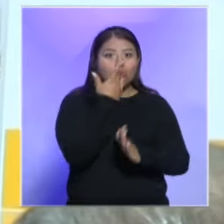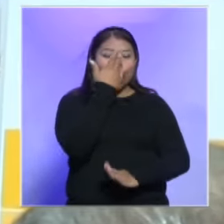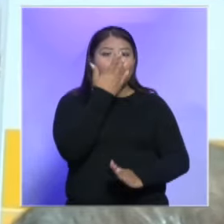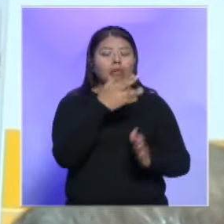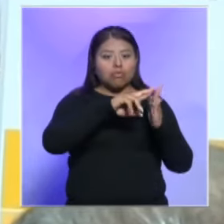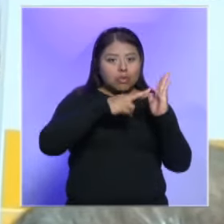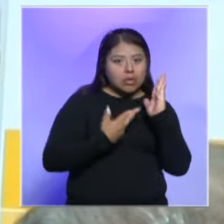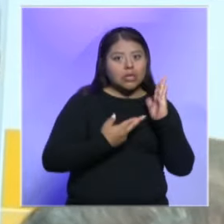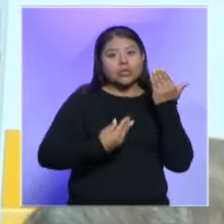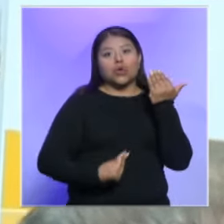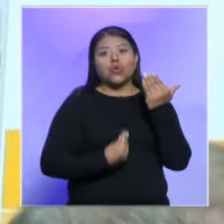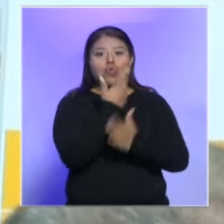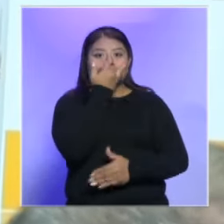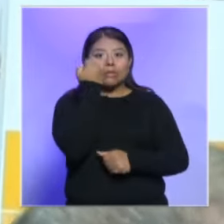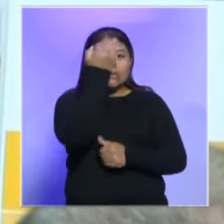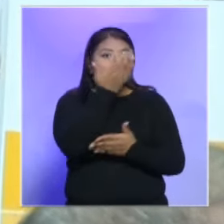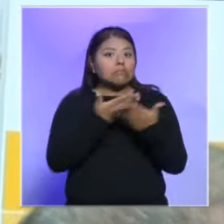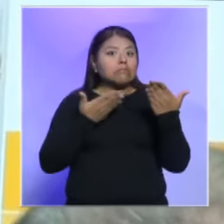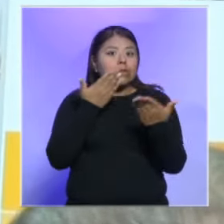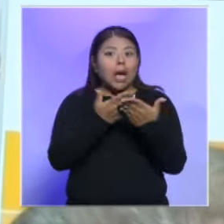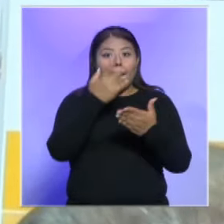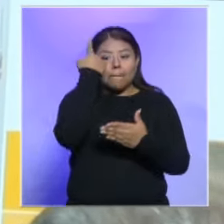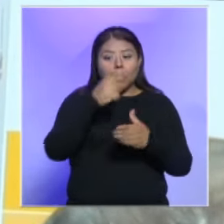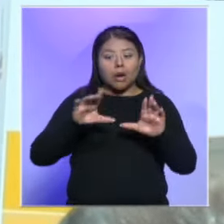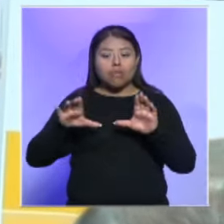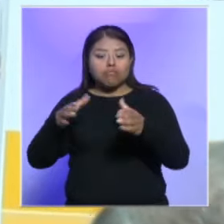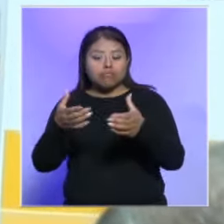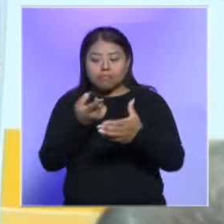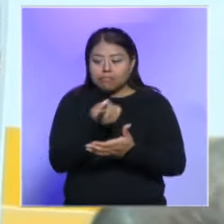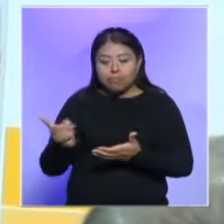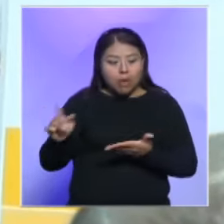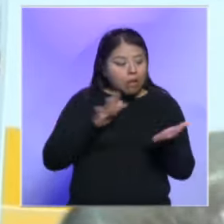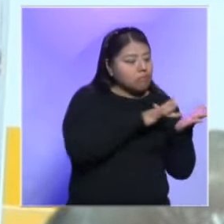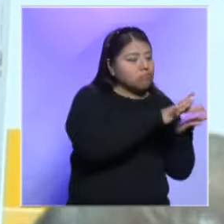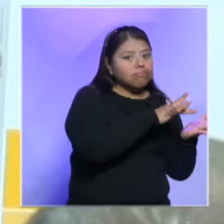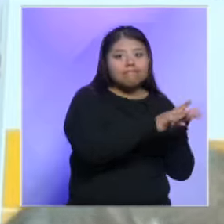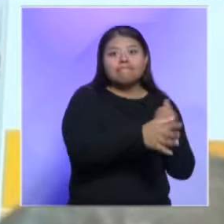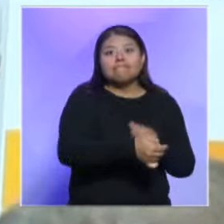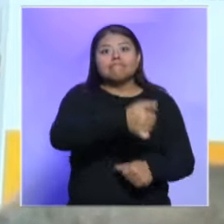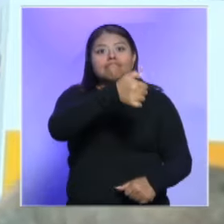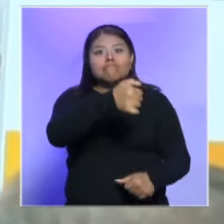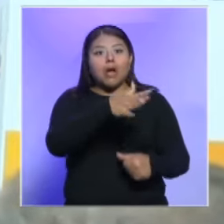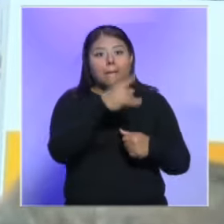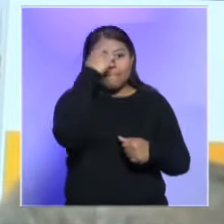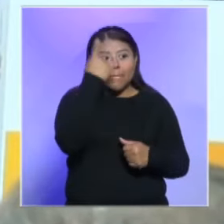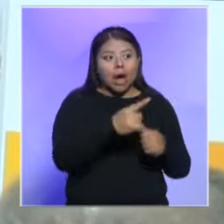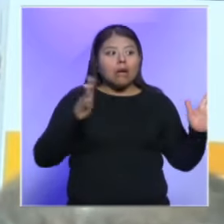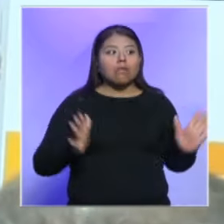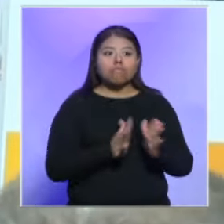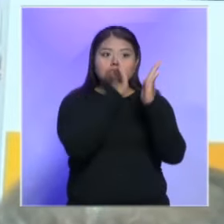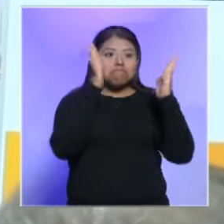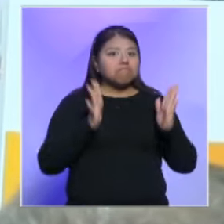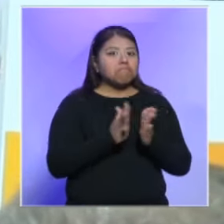obtener el apoyo ciudadano, para competir en condiciones de equidad en las contiendas, para tener acceso